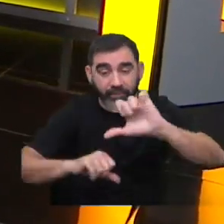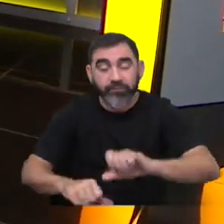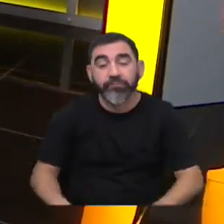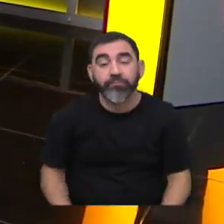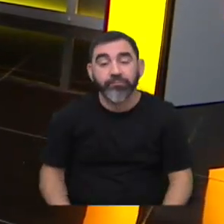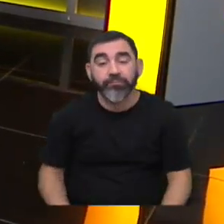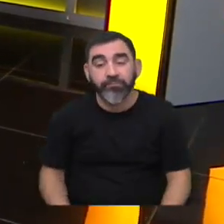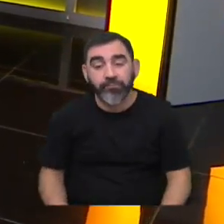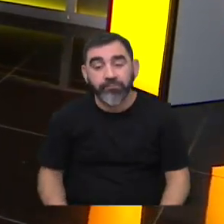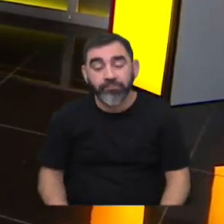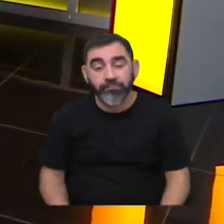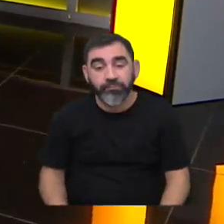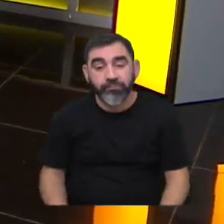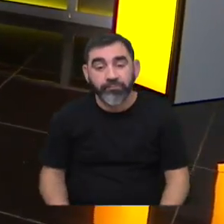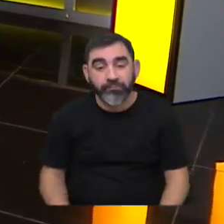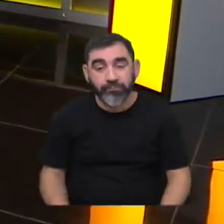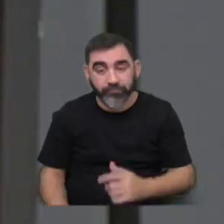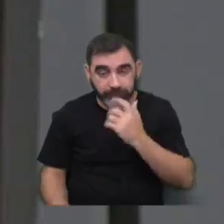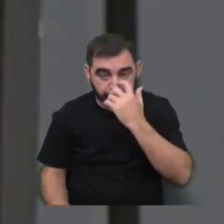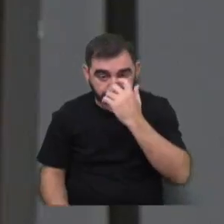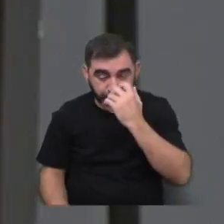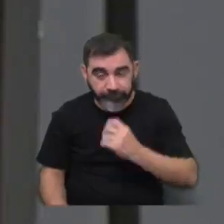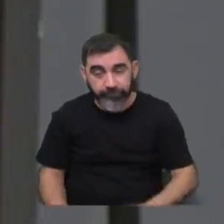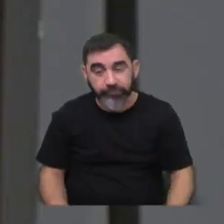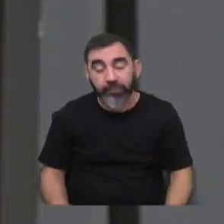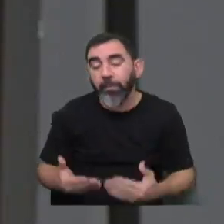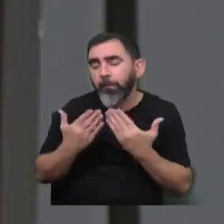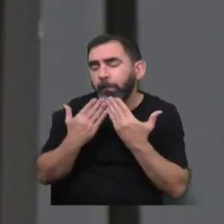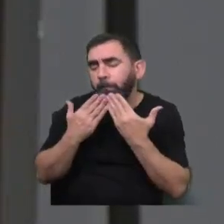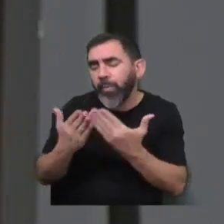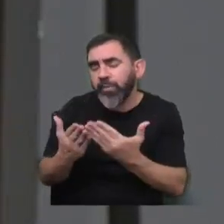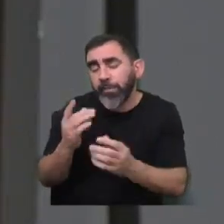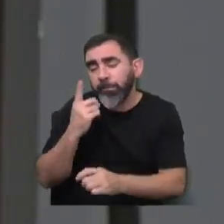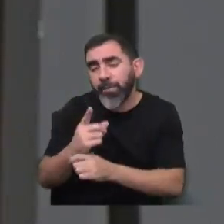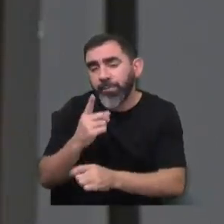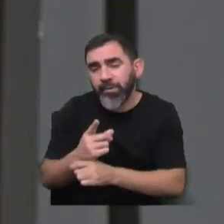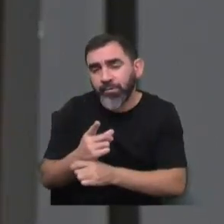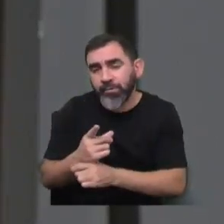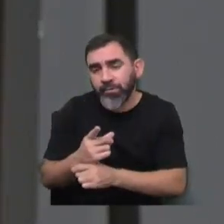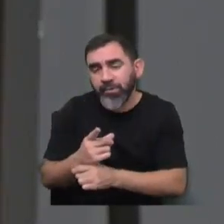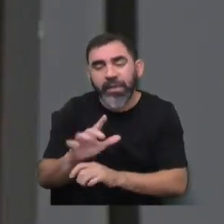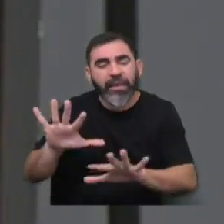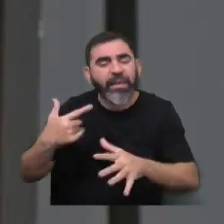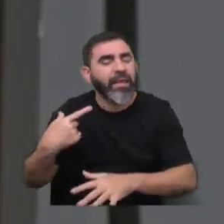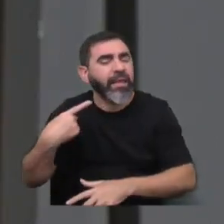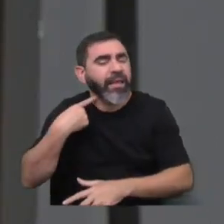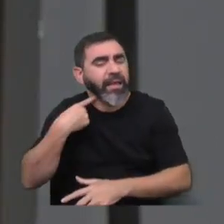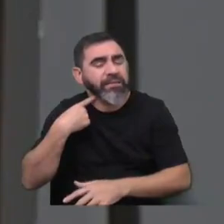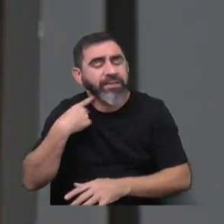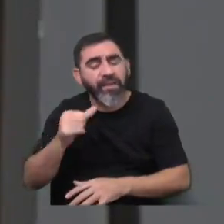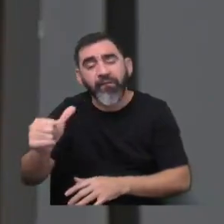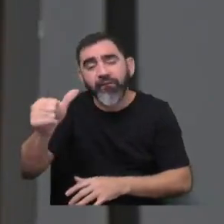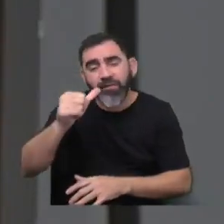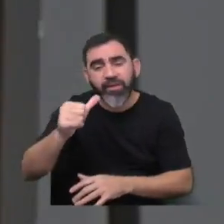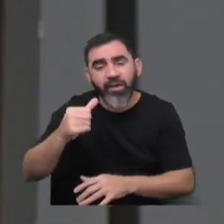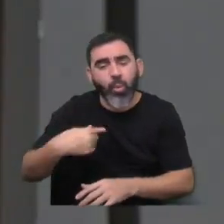perfectamente hablar de este mito, ¿no? Perfecto. Pero para empezar le vamos a preguntar, lo que primero le preguntamos es, ¿qué es el gas de las bebidas y qué